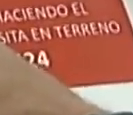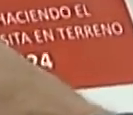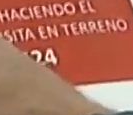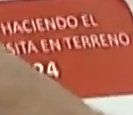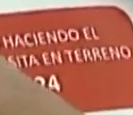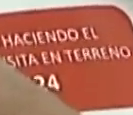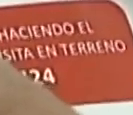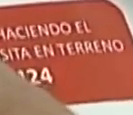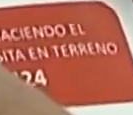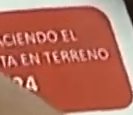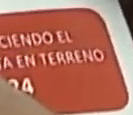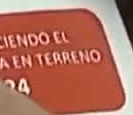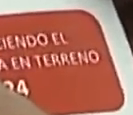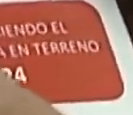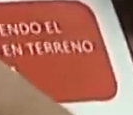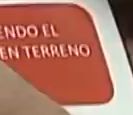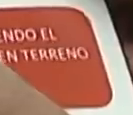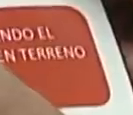tarea de visitar a